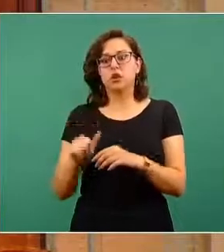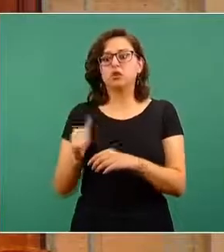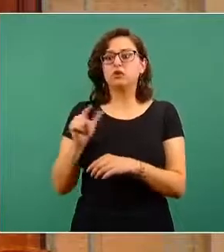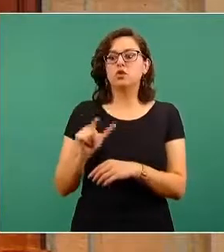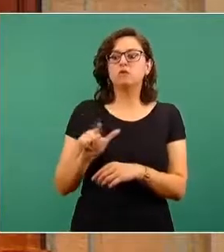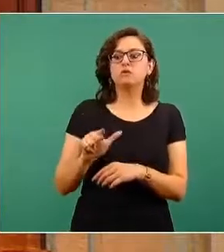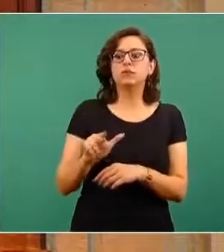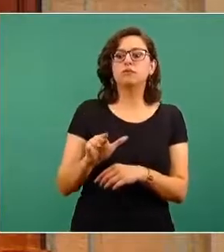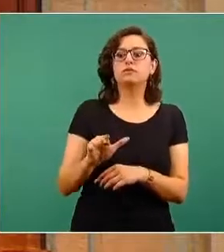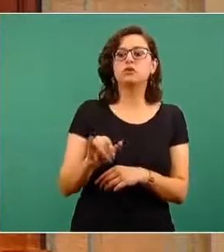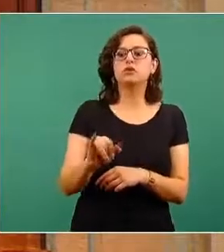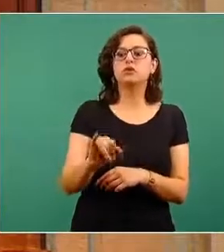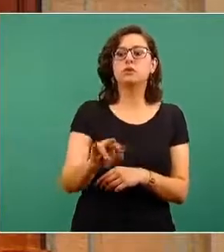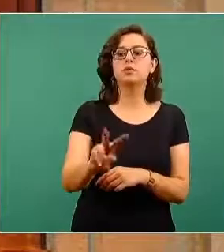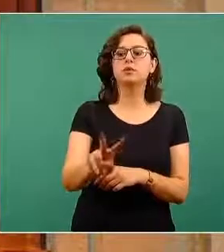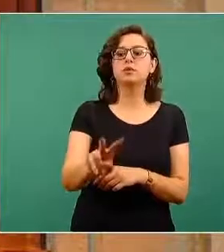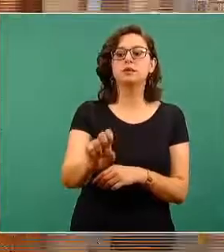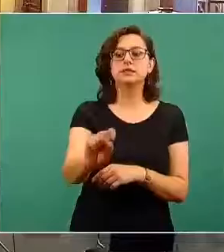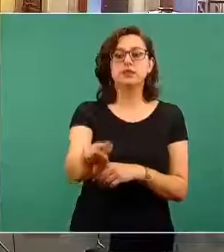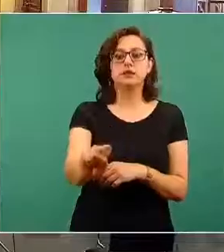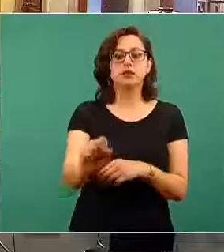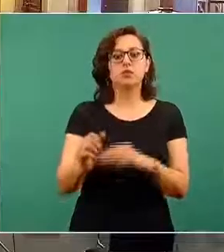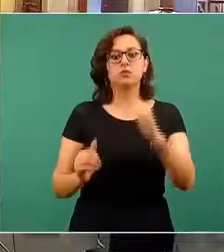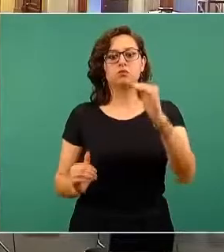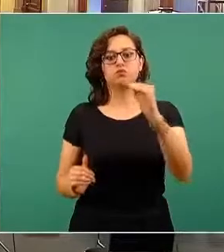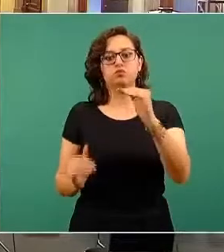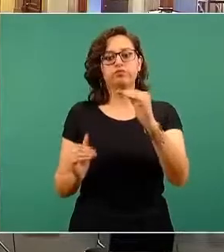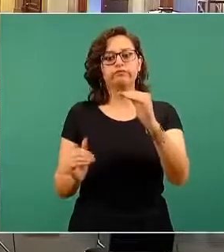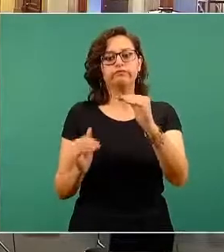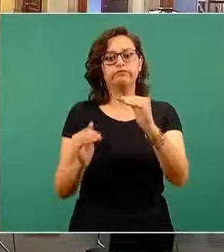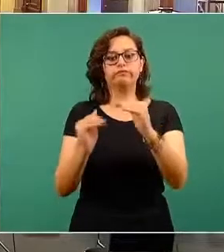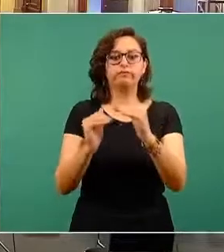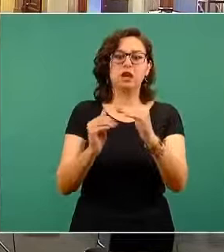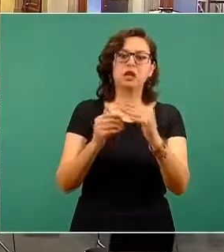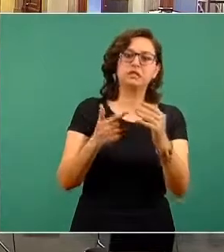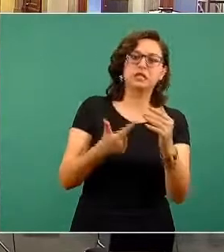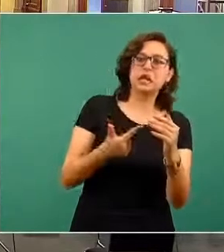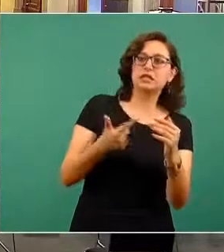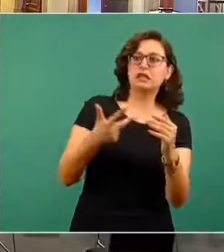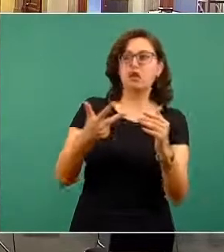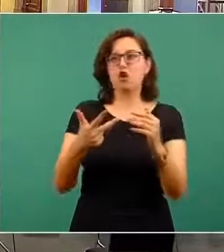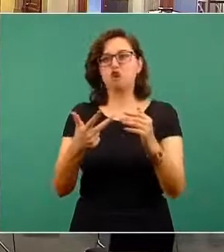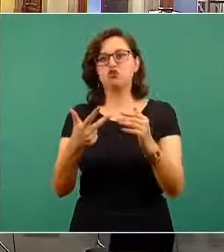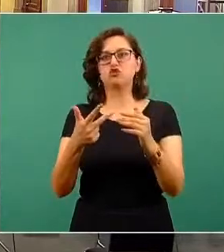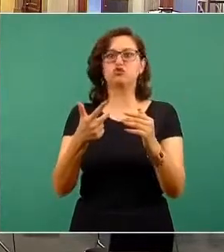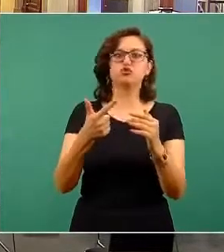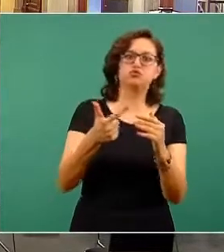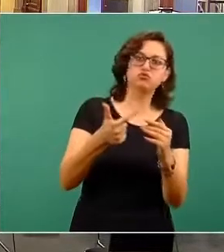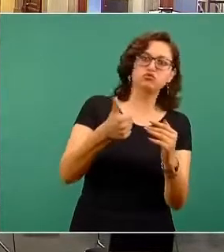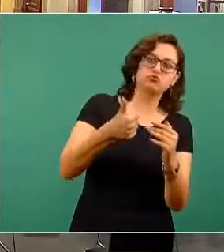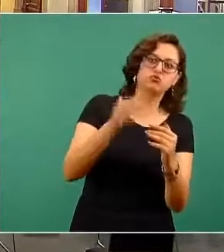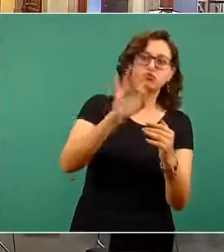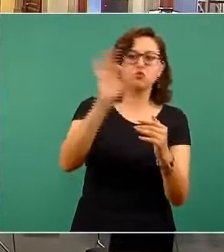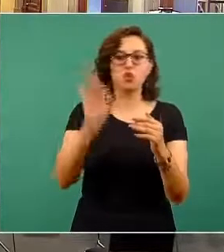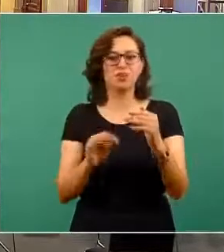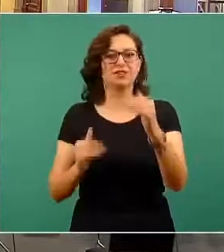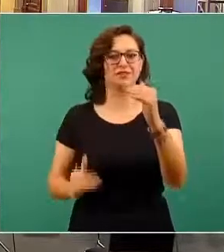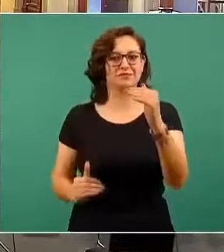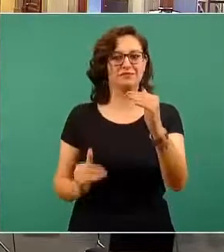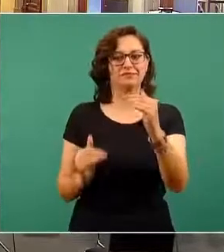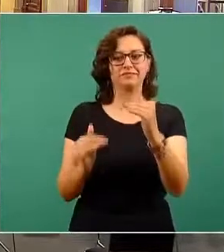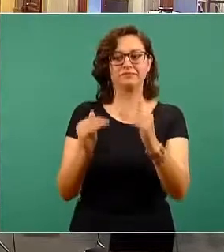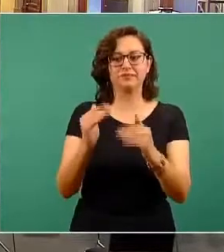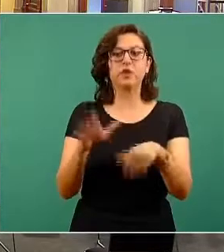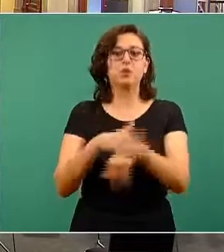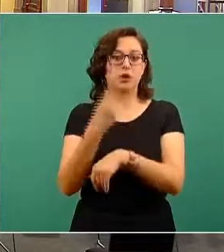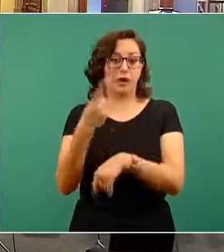Bueno, ese efecto se produce todavía con mayor intensidad en las últimas 2 semanas, por eso no sería correcto, es en base a